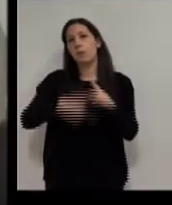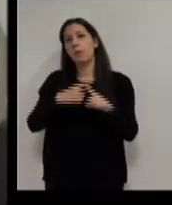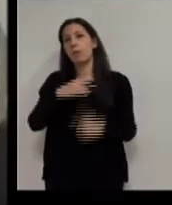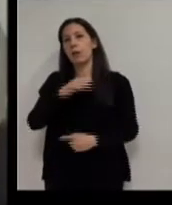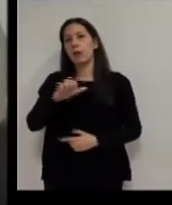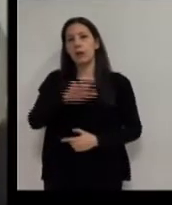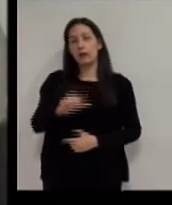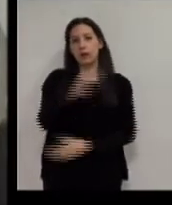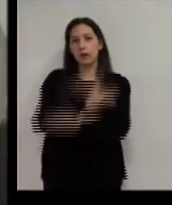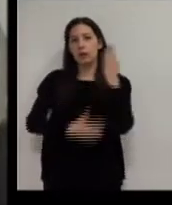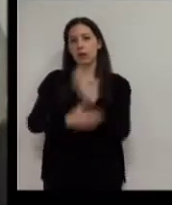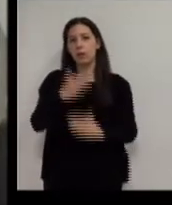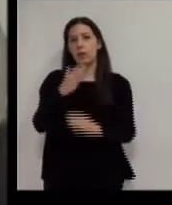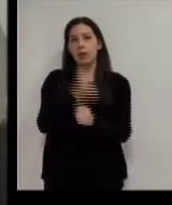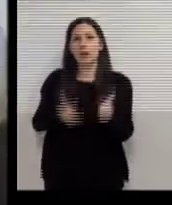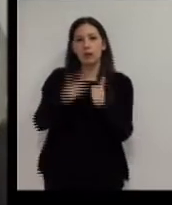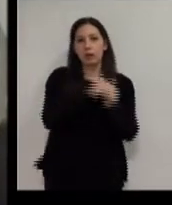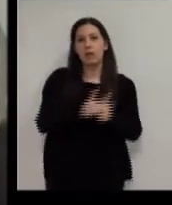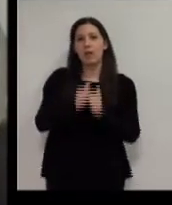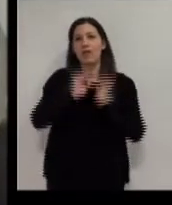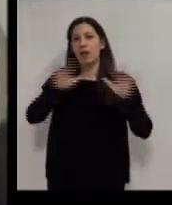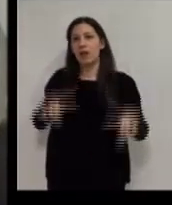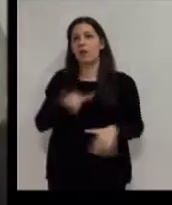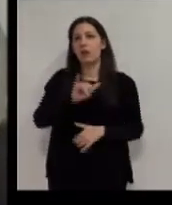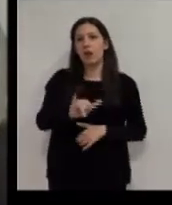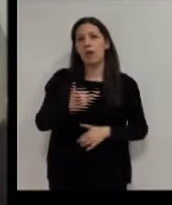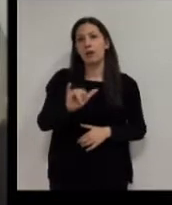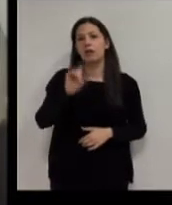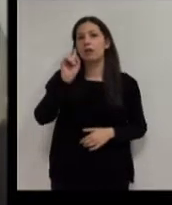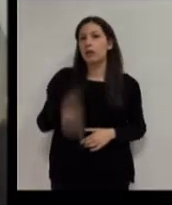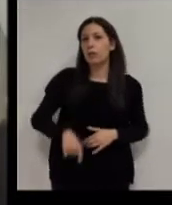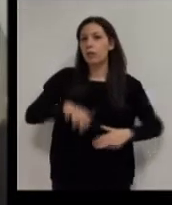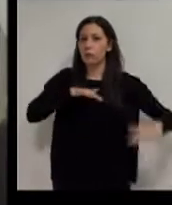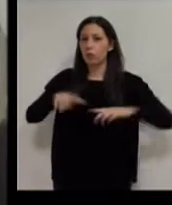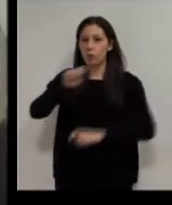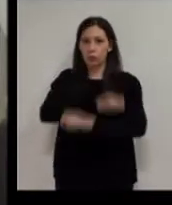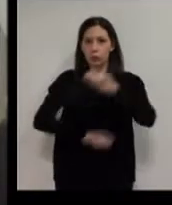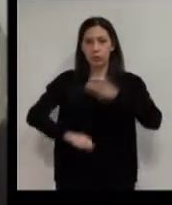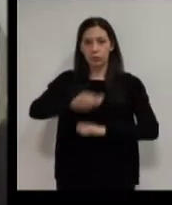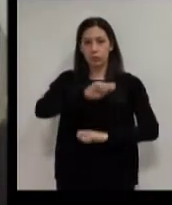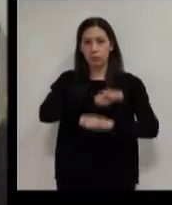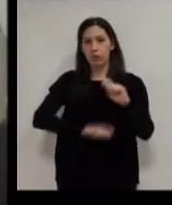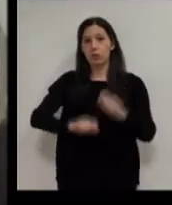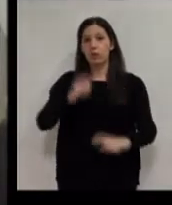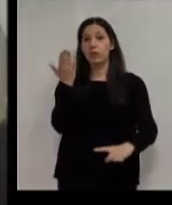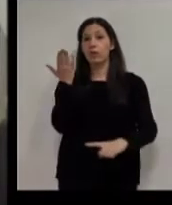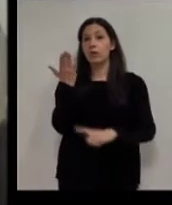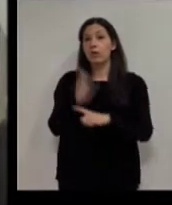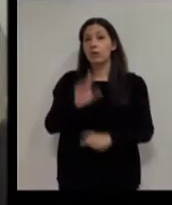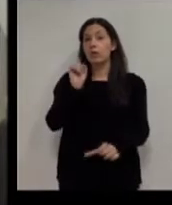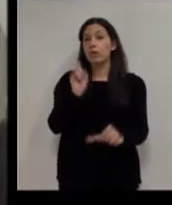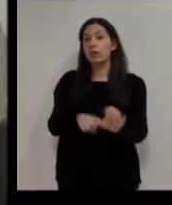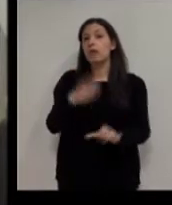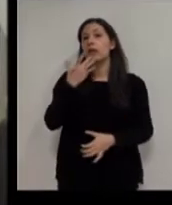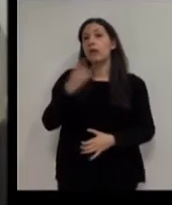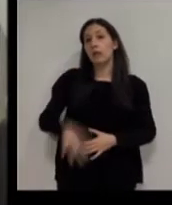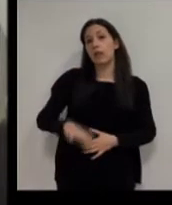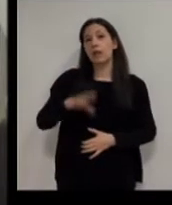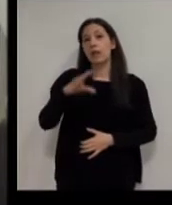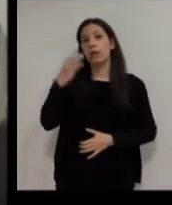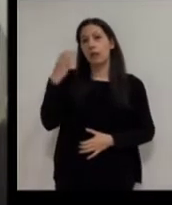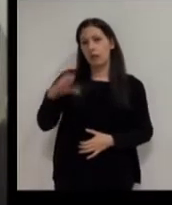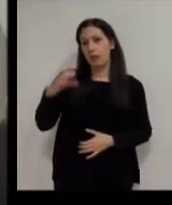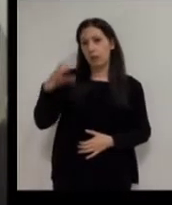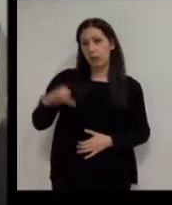Discapacidad y Dependencia, situado en León, y al movimiento asociativo que está representado a través del CERMI.